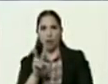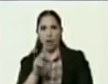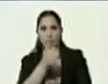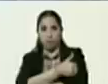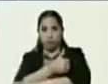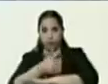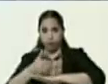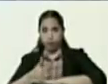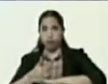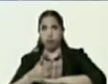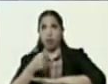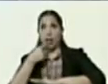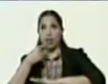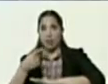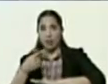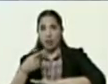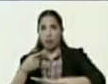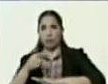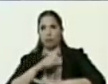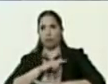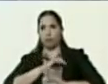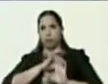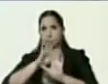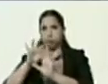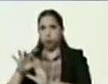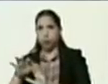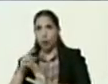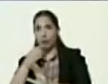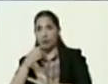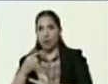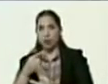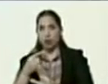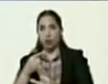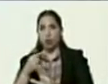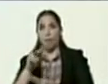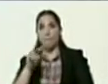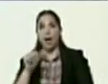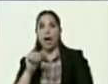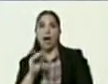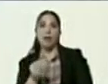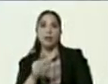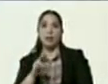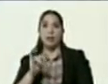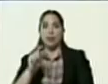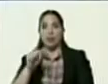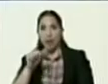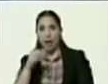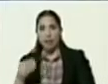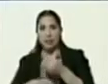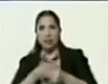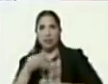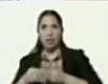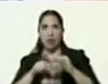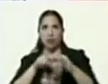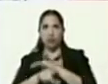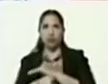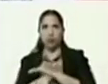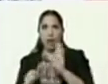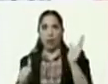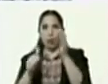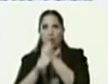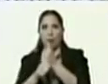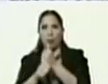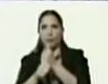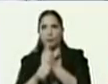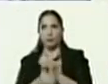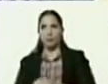dirigieron a ese sector como había señalado alias vaquita hicieron un allanamiento y encontramos lo siguiente